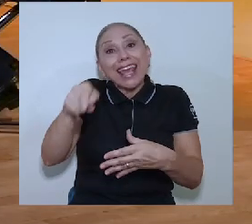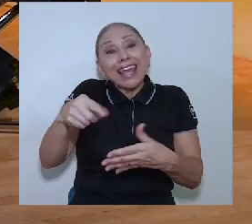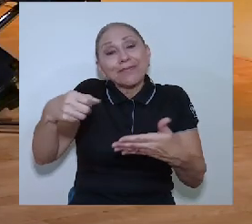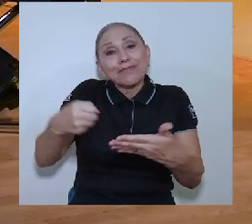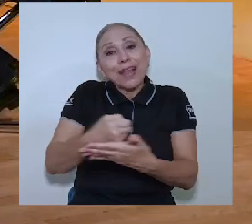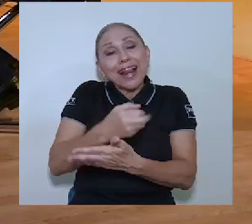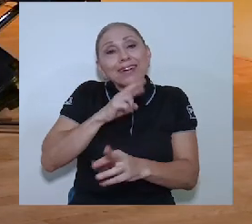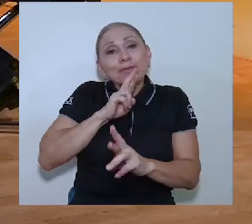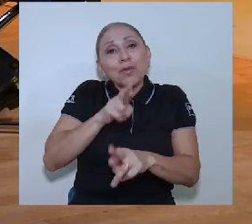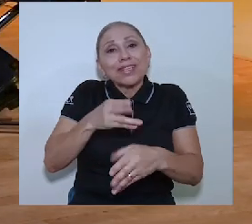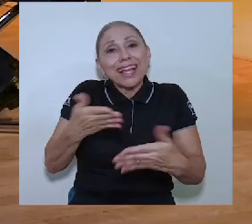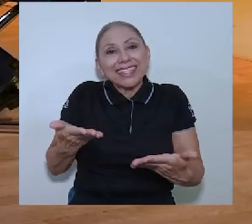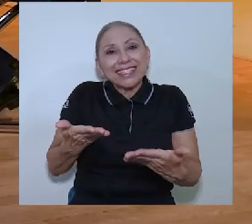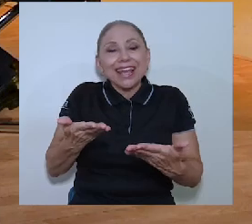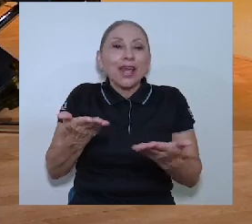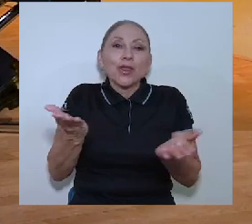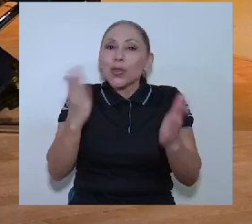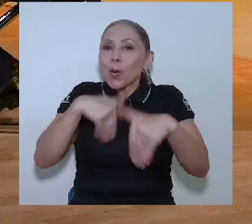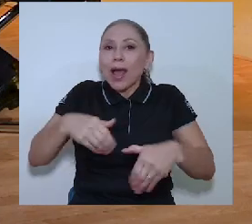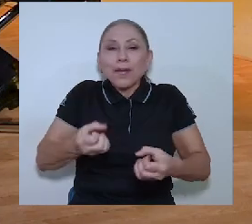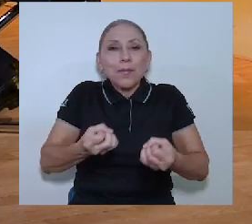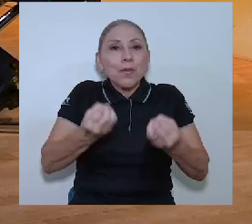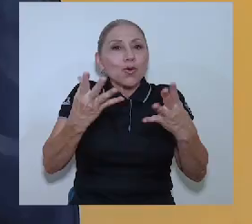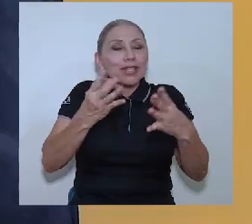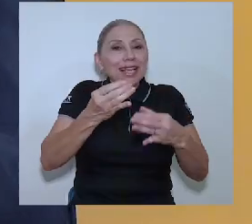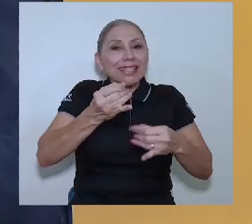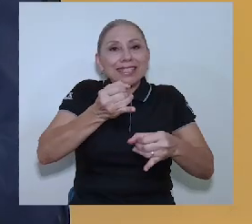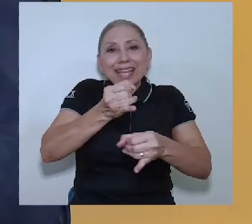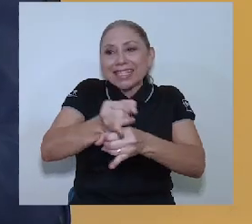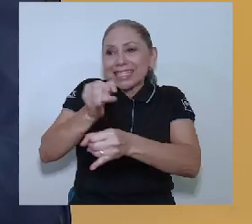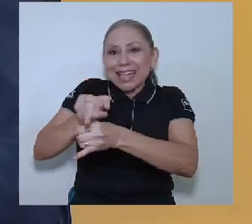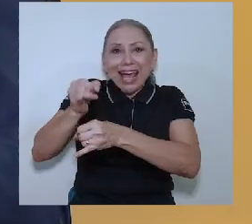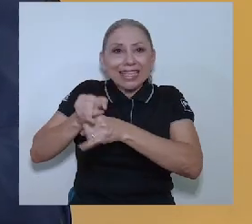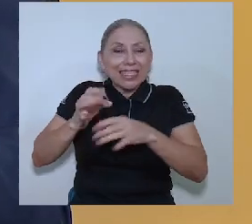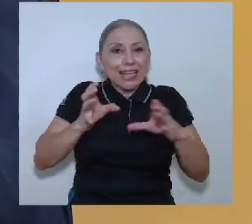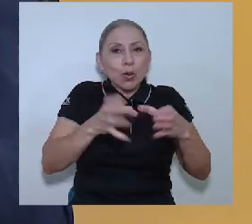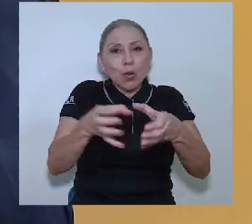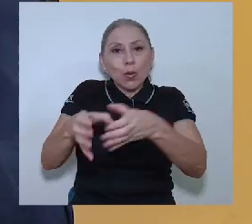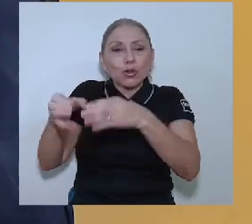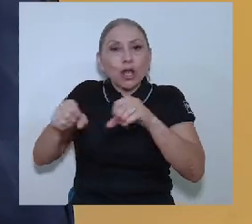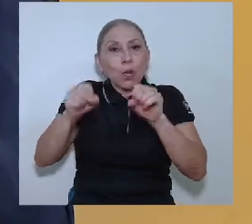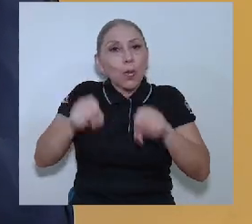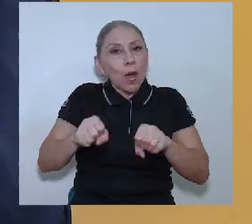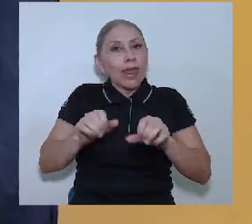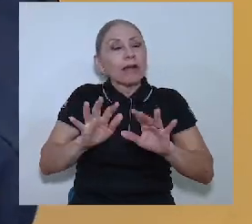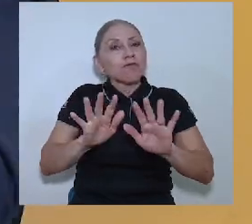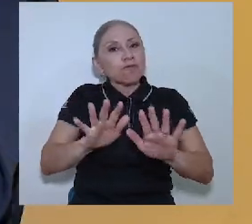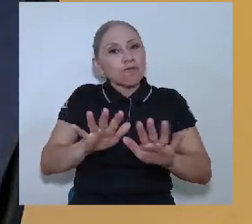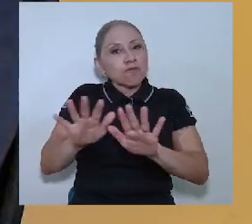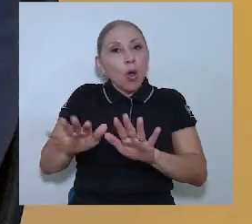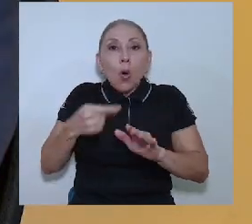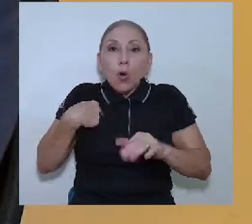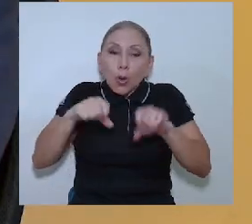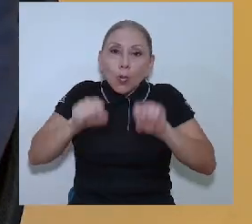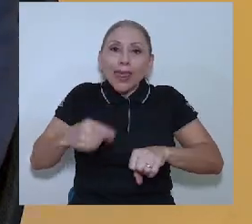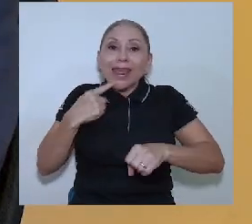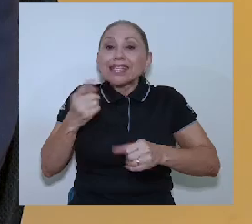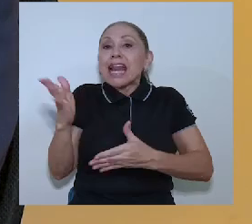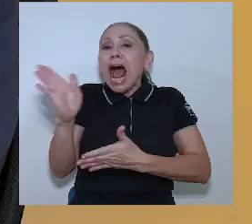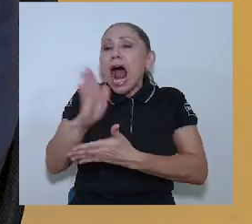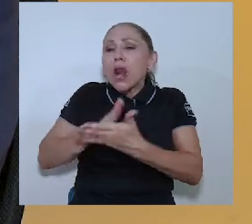la respuesta es que no hay muchas instancias que lo puedan atemperar. Uno puede decir, hay un cierto grupo